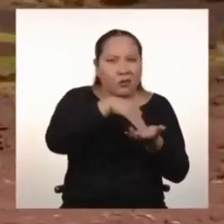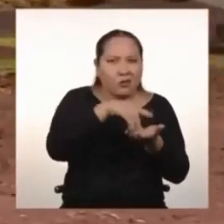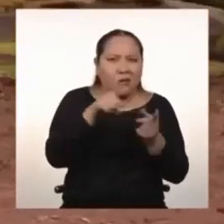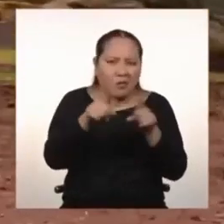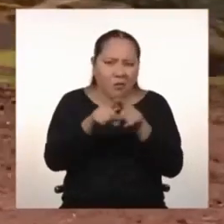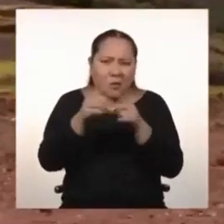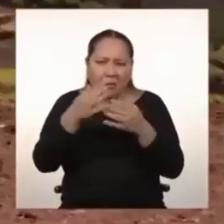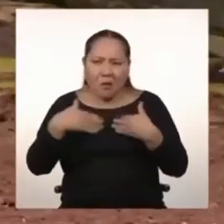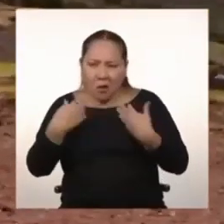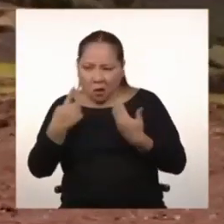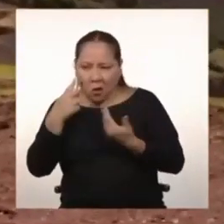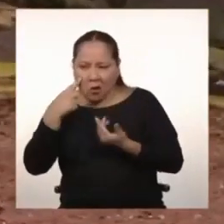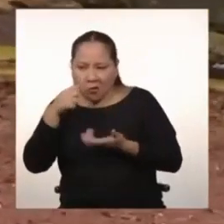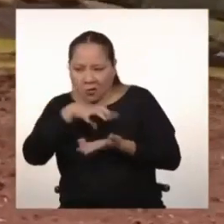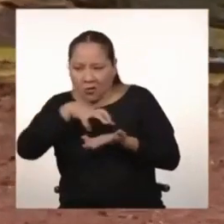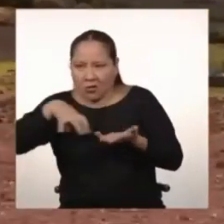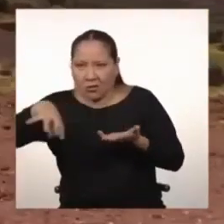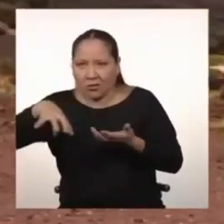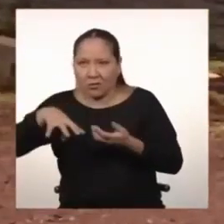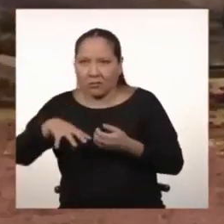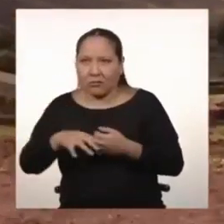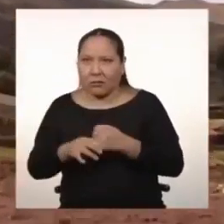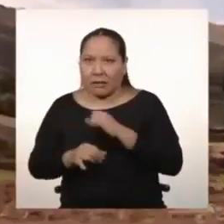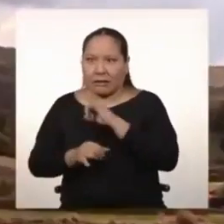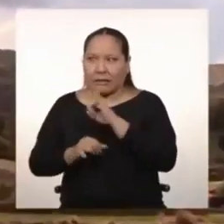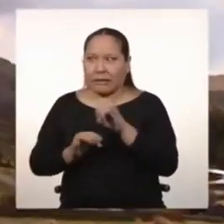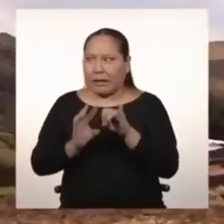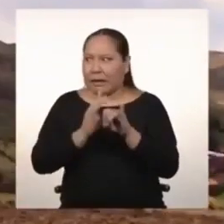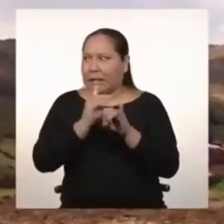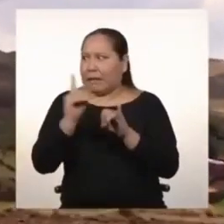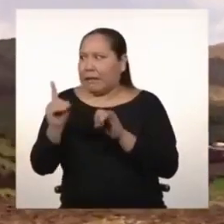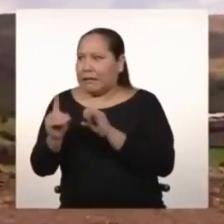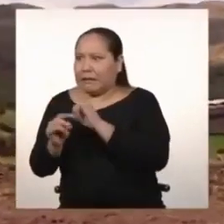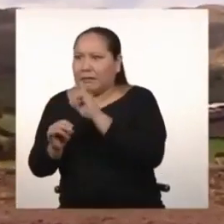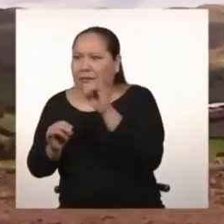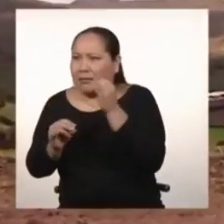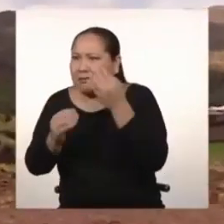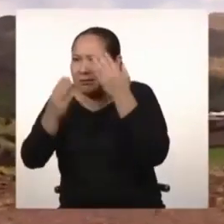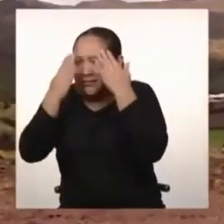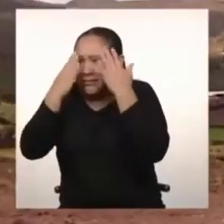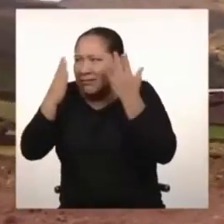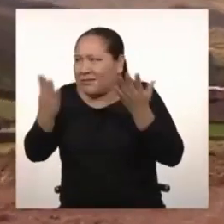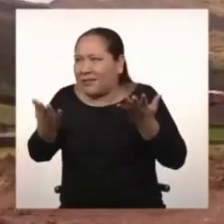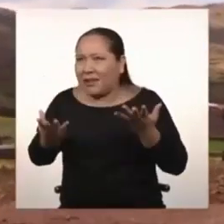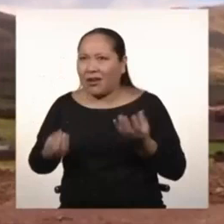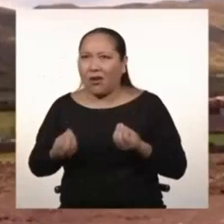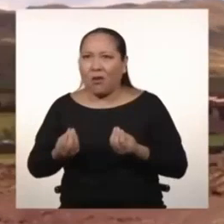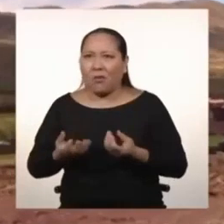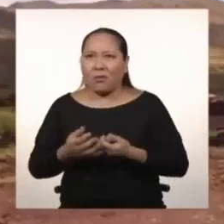La verdad que acá izquierda, derecha, izquierda no tiene mucho sentido porque...